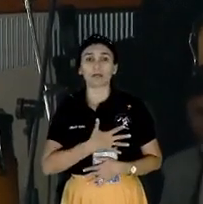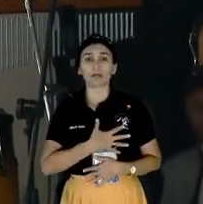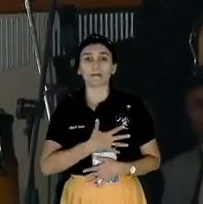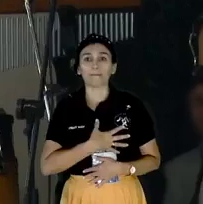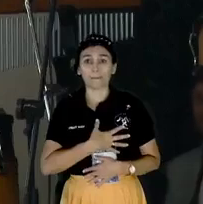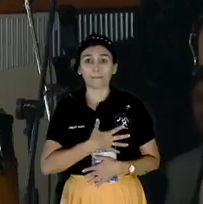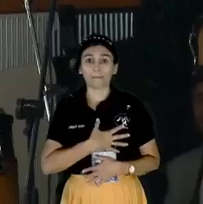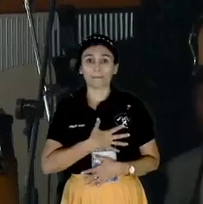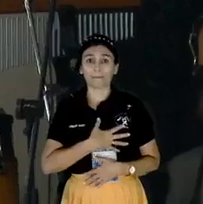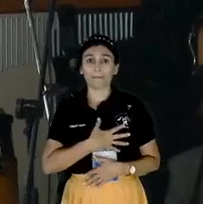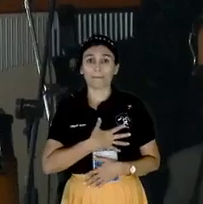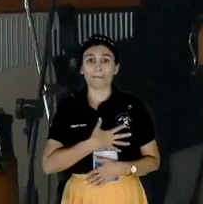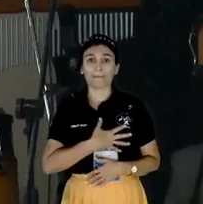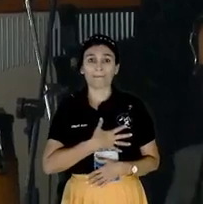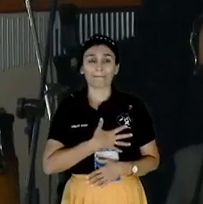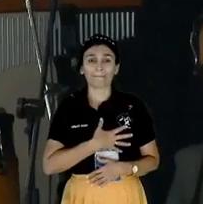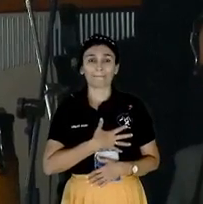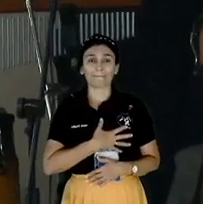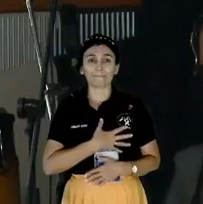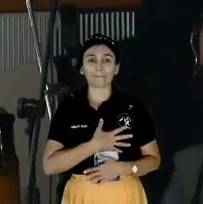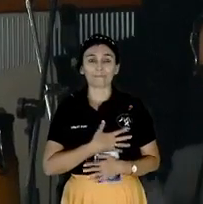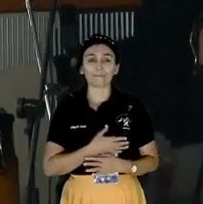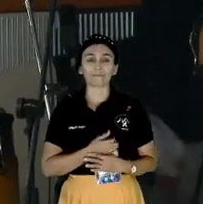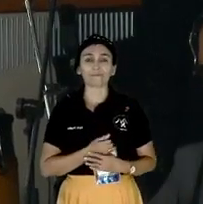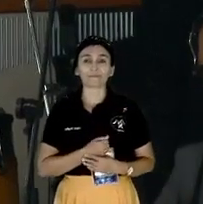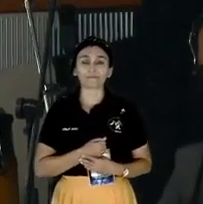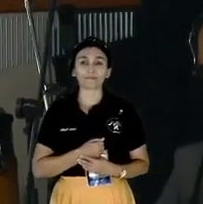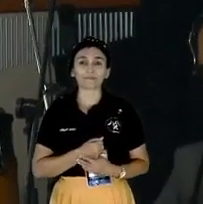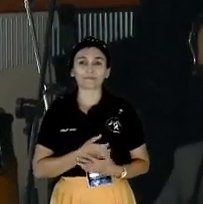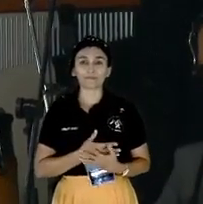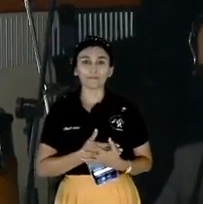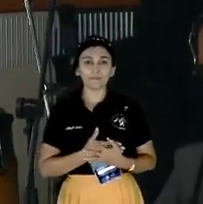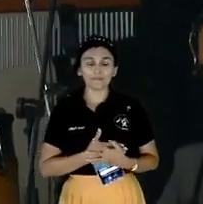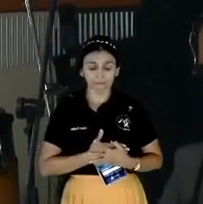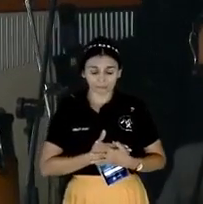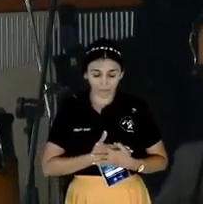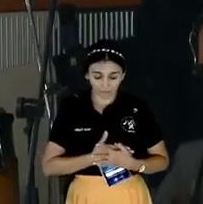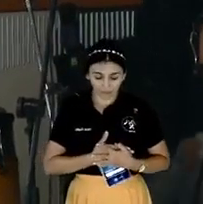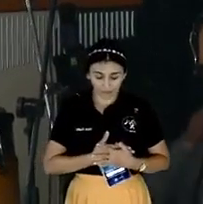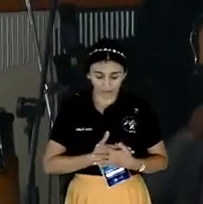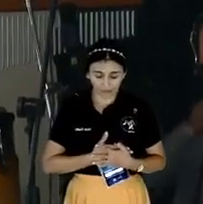unos esposos que se hacen al lado nuestro,